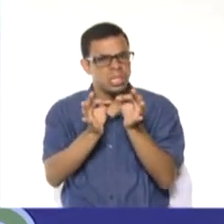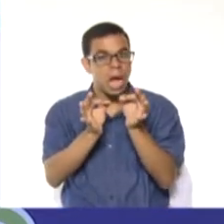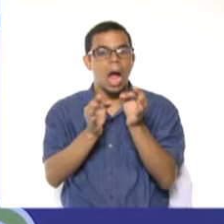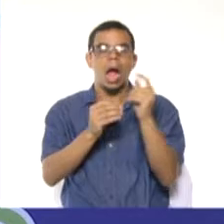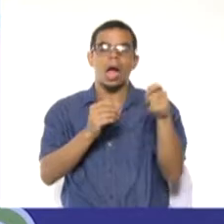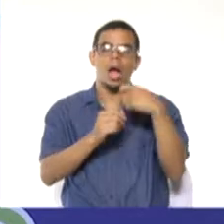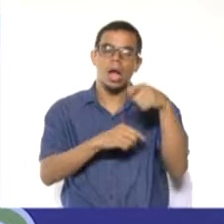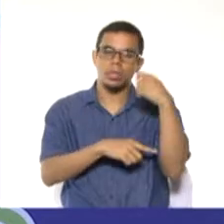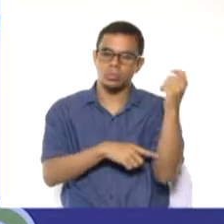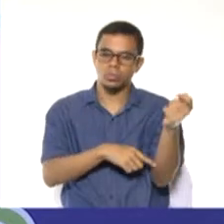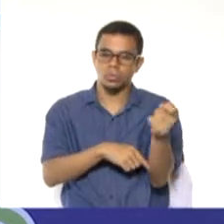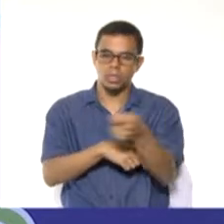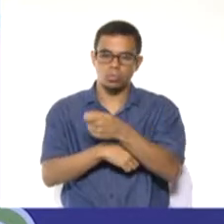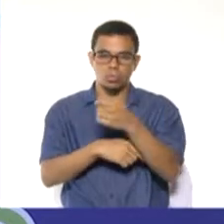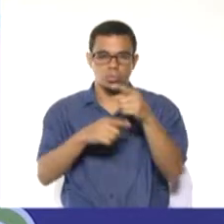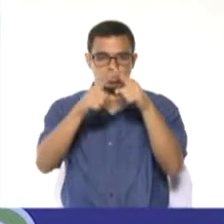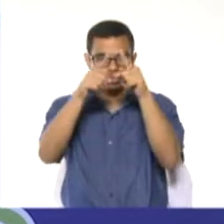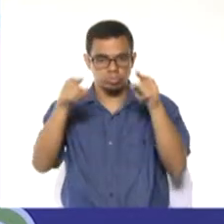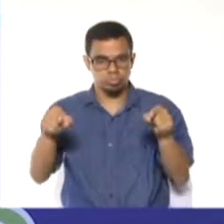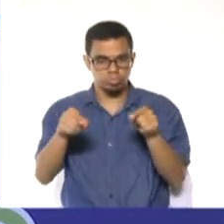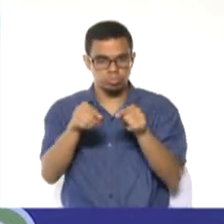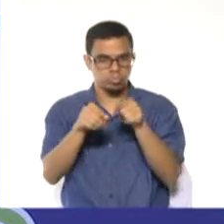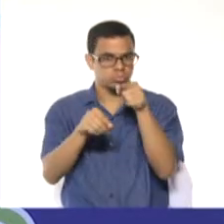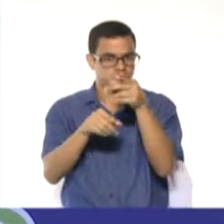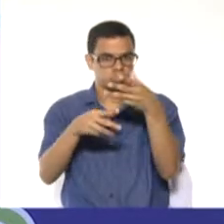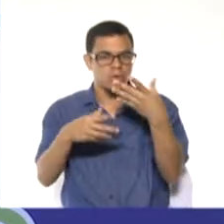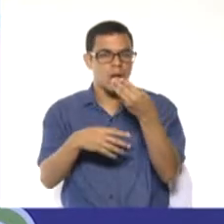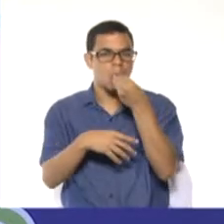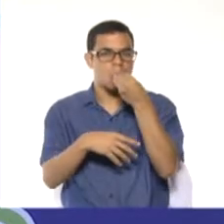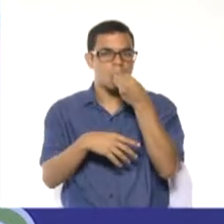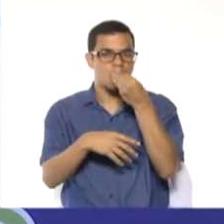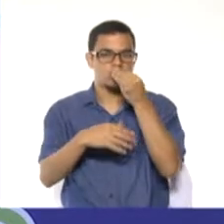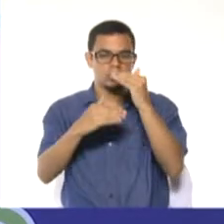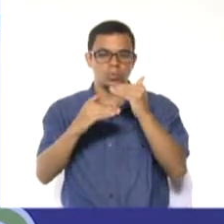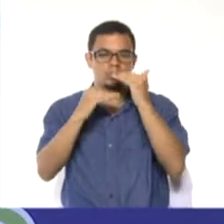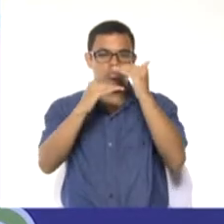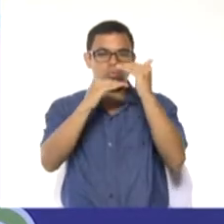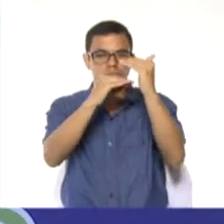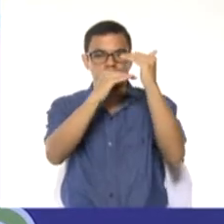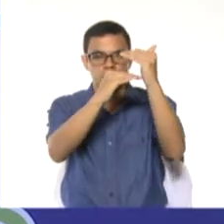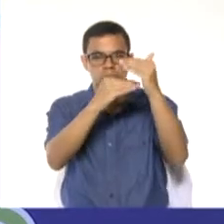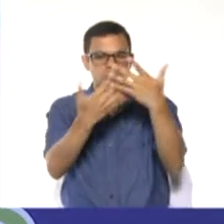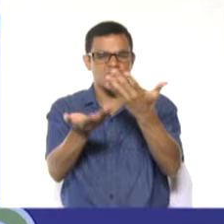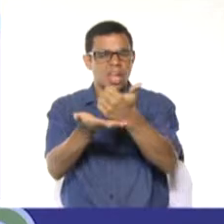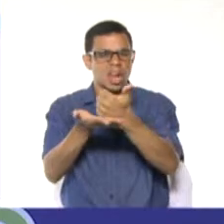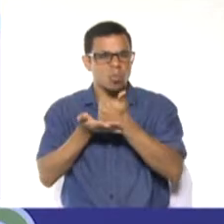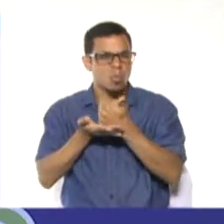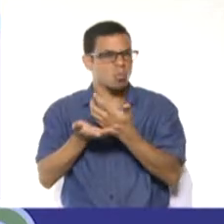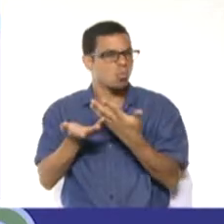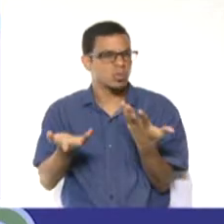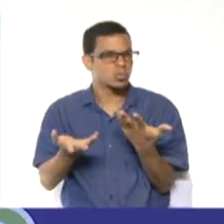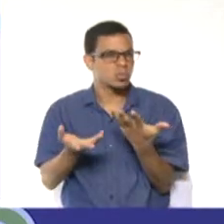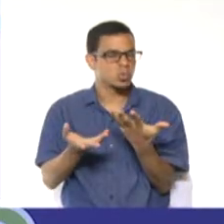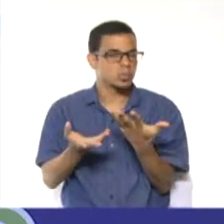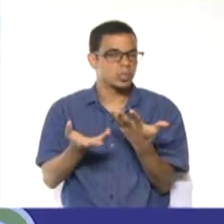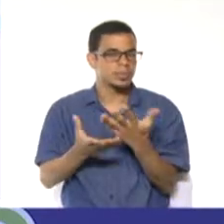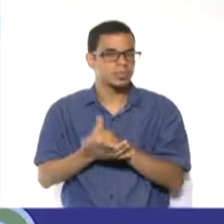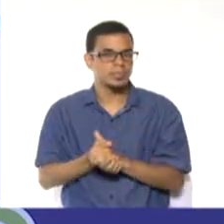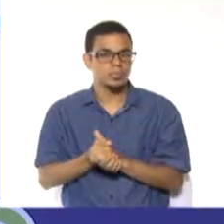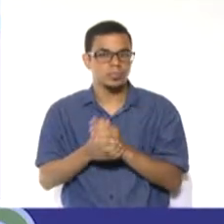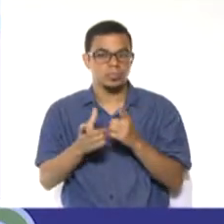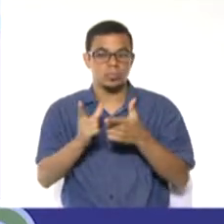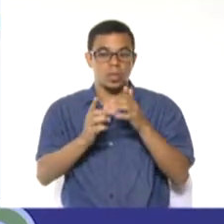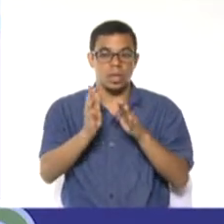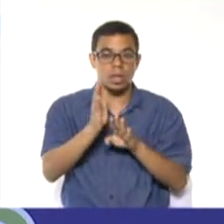alimenticio. Hablamos de cada uno de los alimentos y cómo lo íbamos a ubicar en cada una de las franjas, sus nutrientes y qué era lo que nos iba a